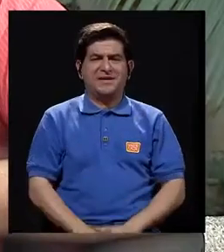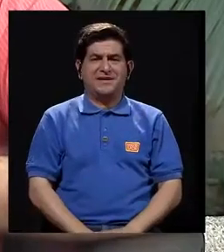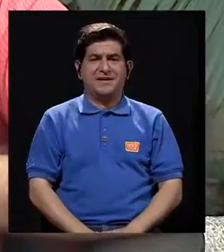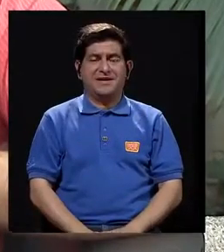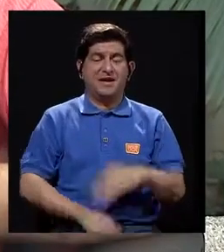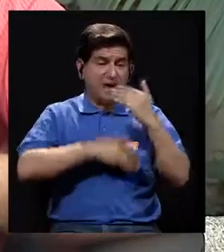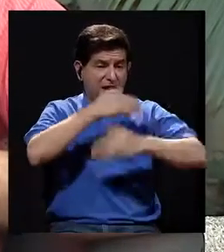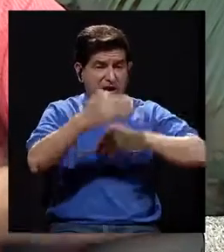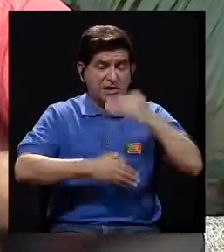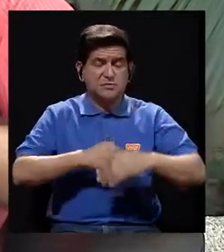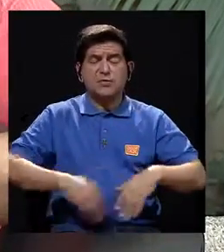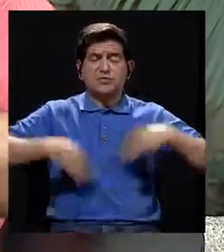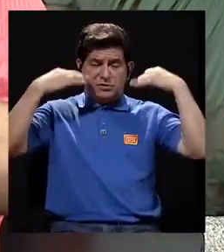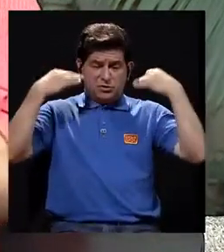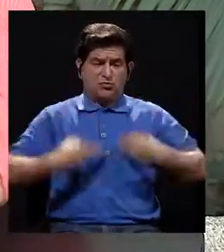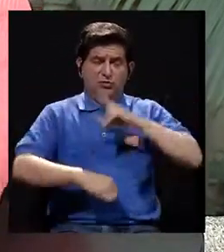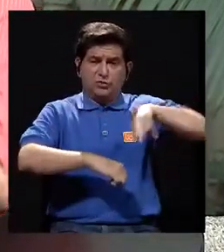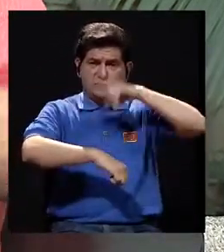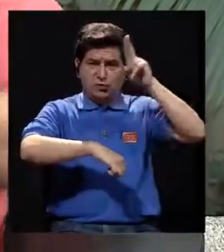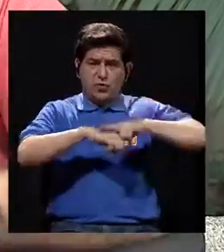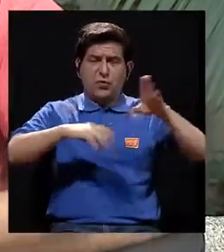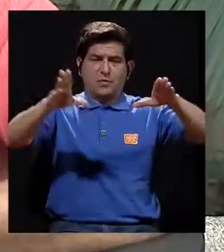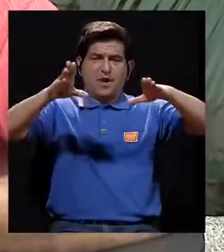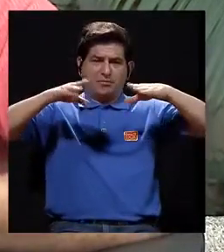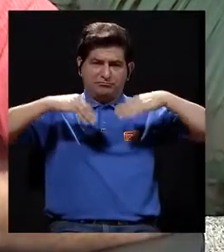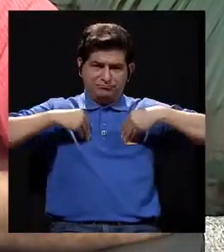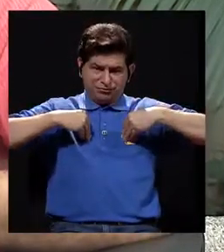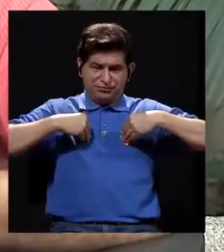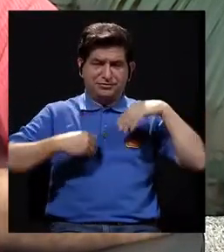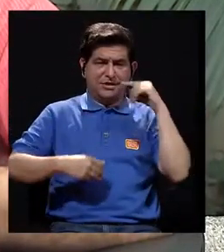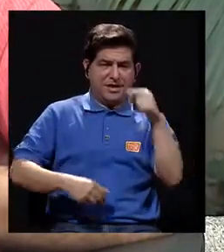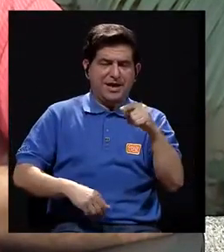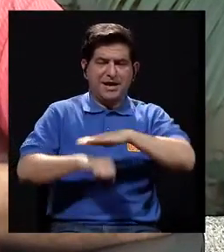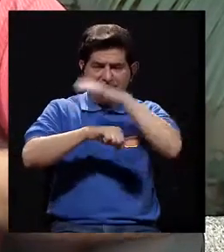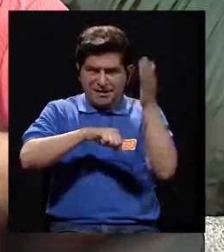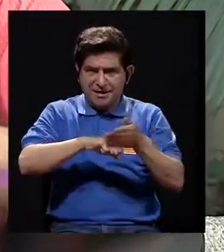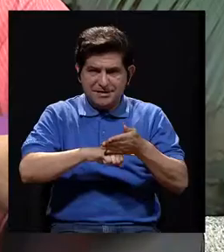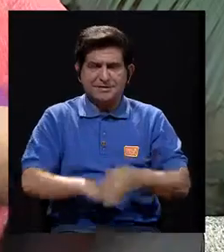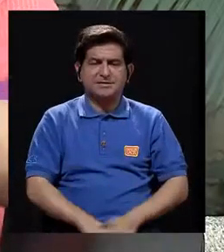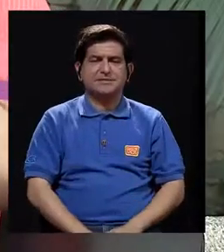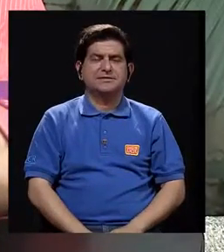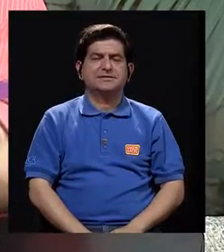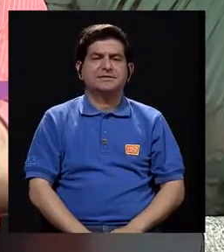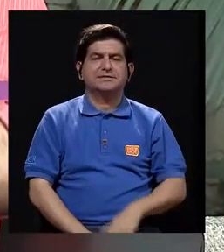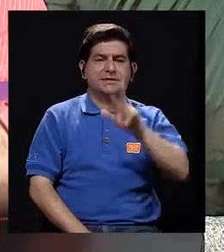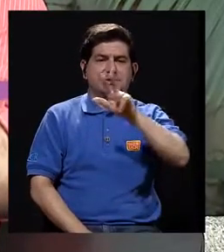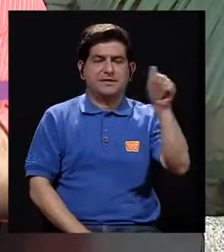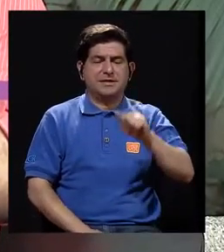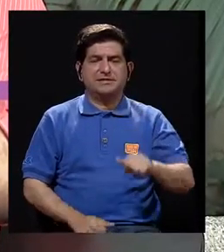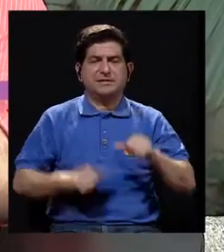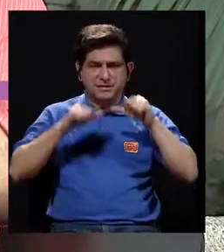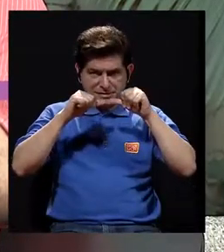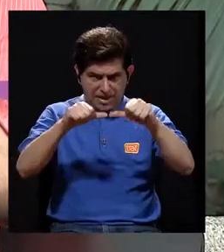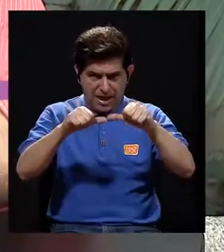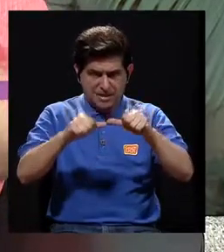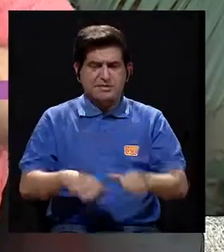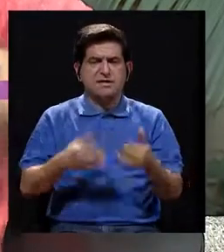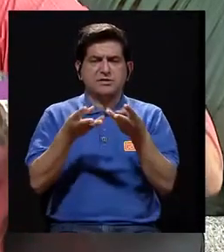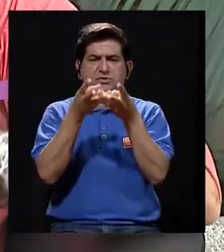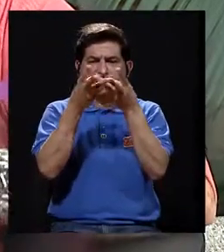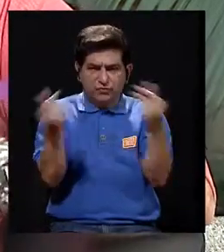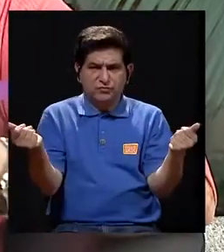porque forman parte del proceso fisiológico normal, digamos, de adaptación al embarazo. Durante el segundo trimestre, ¿verdad?, casi